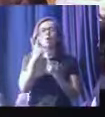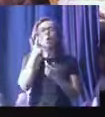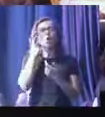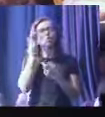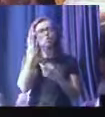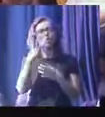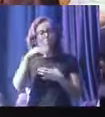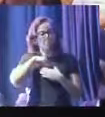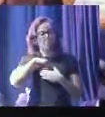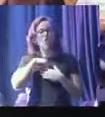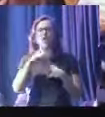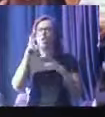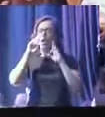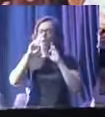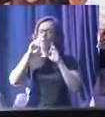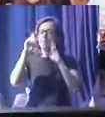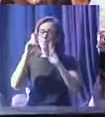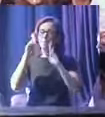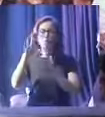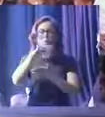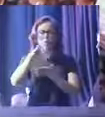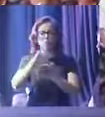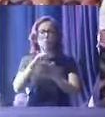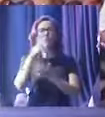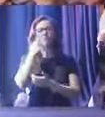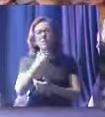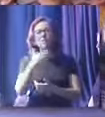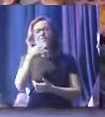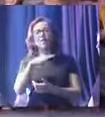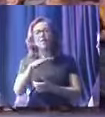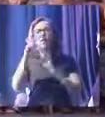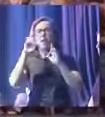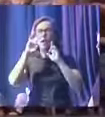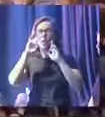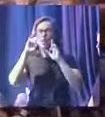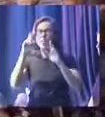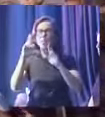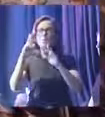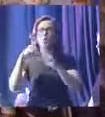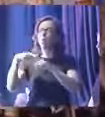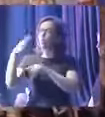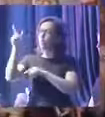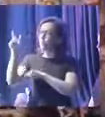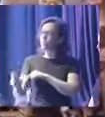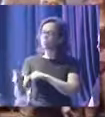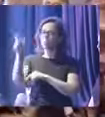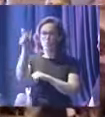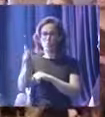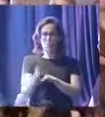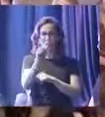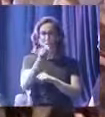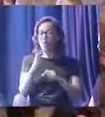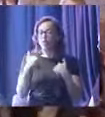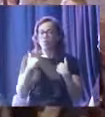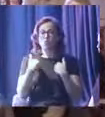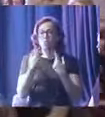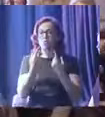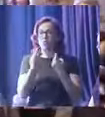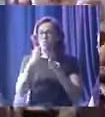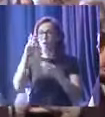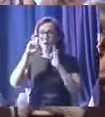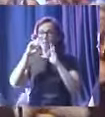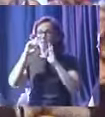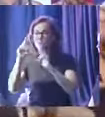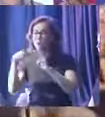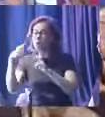la ciudad, porque todavía nos falta entender el concepto del respeto por el otro, porque si no respetamos al otro,